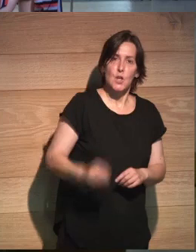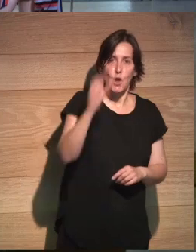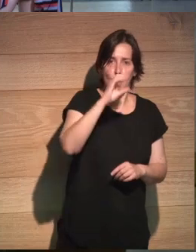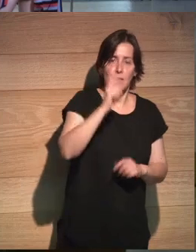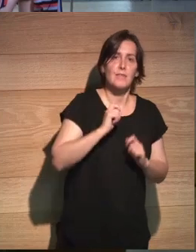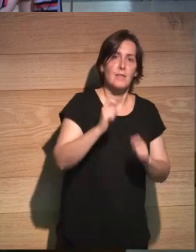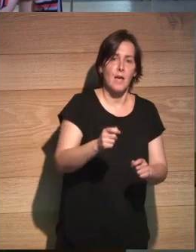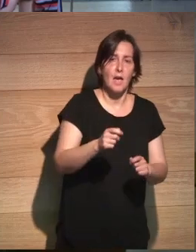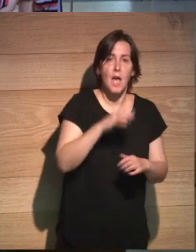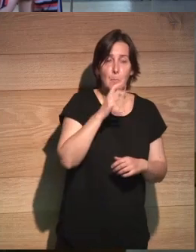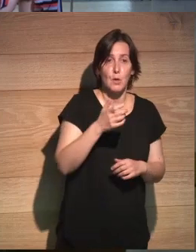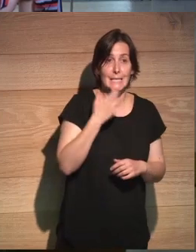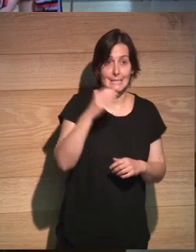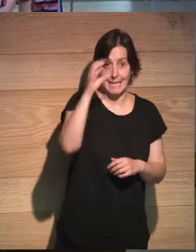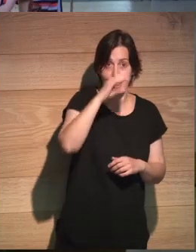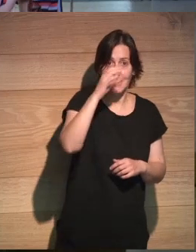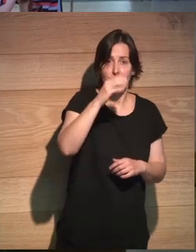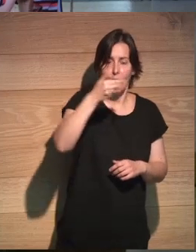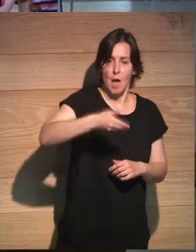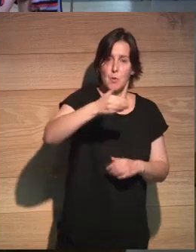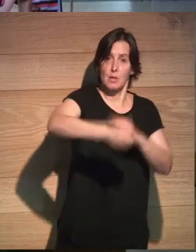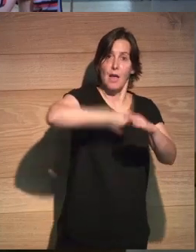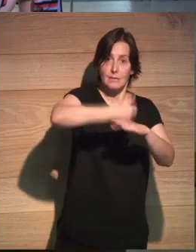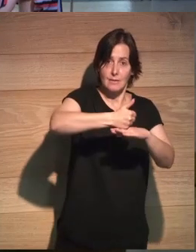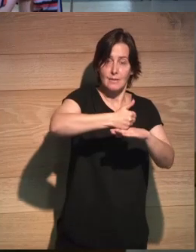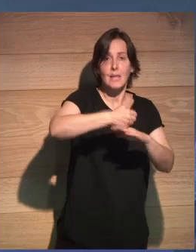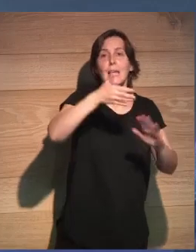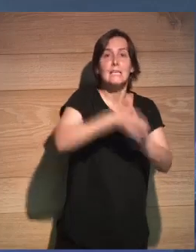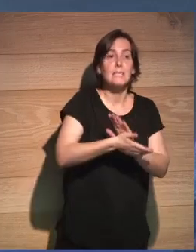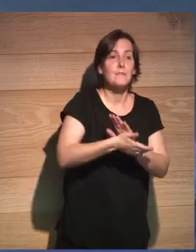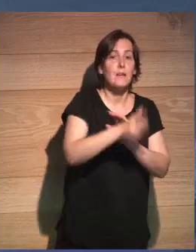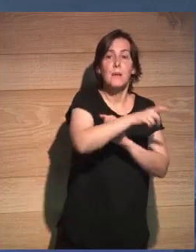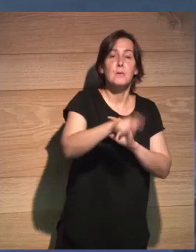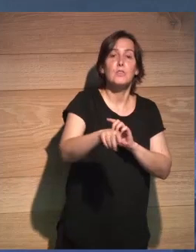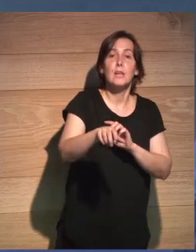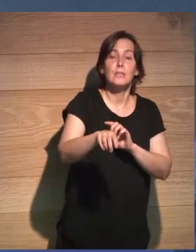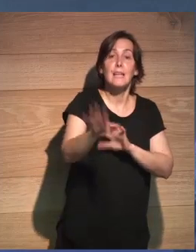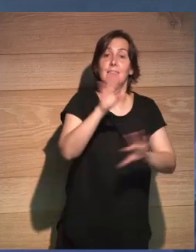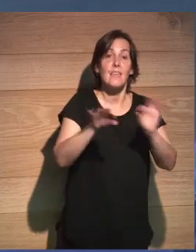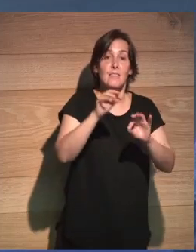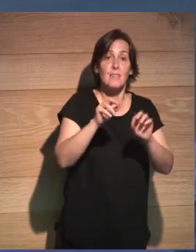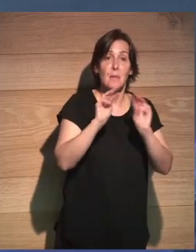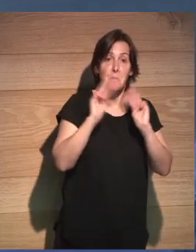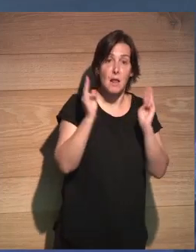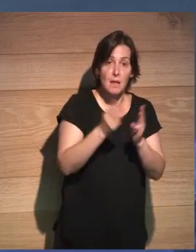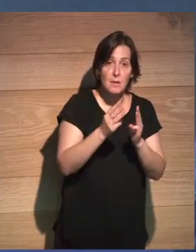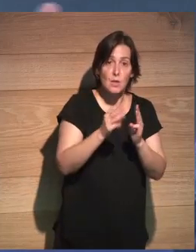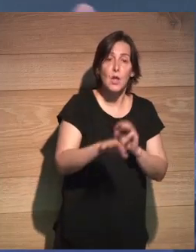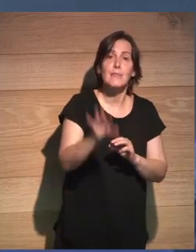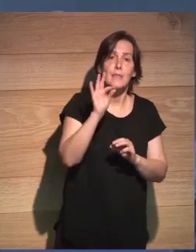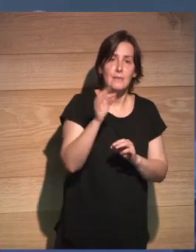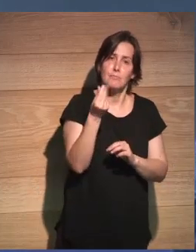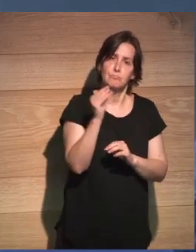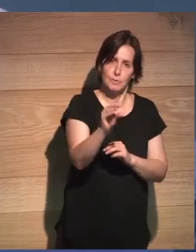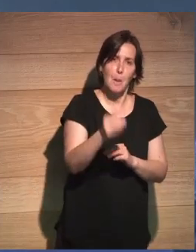ciencia. Porque solo prestigiando socialmente la ciencia vas a conseguir que quienes toman las decisiones en el Parlamento decidan que hay que gastar